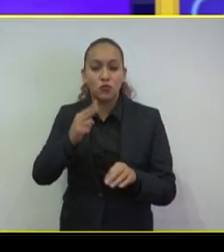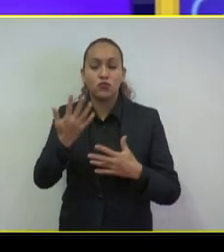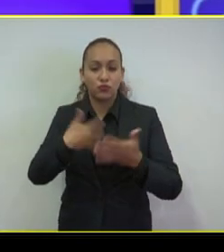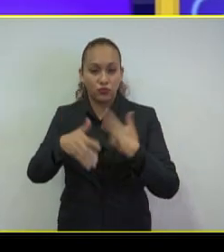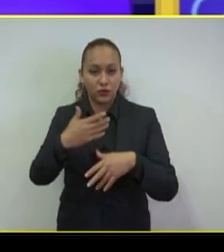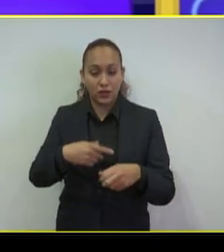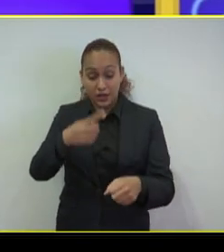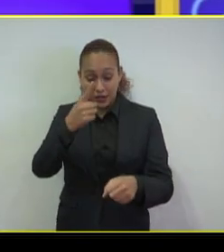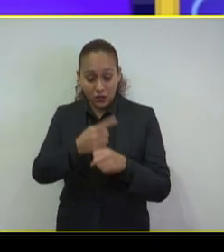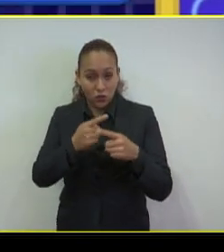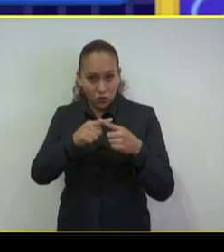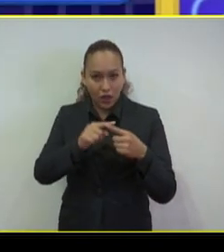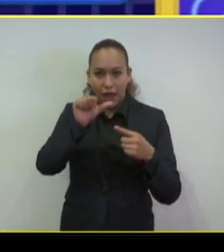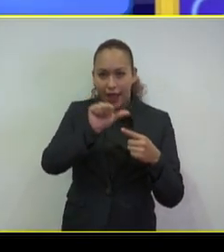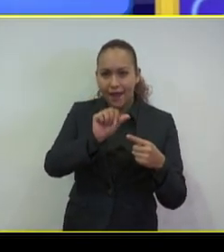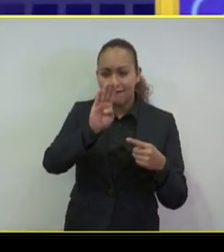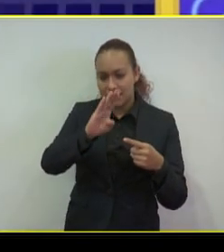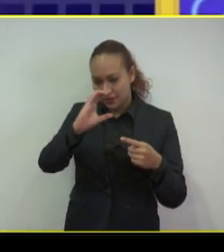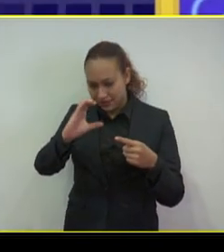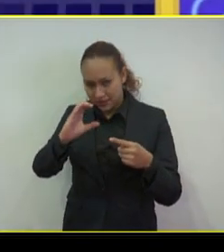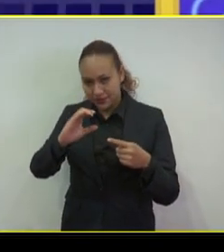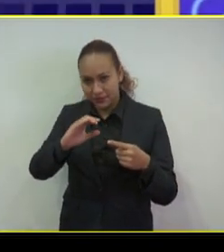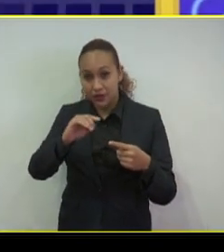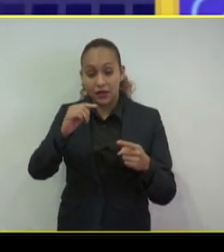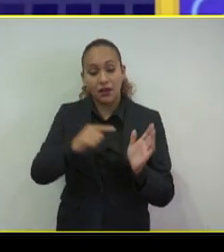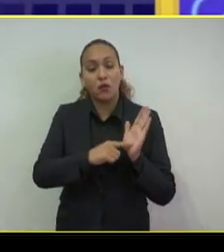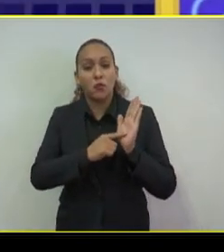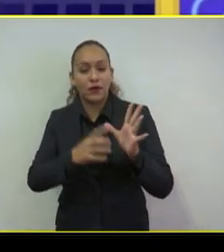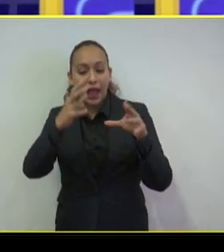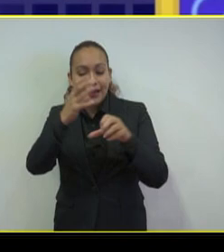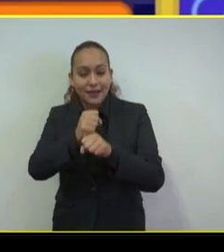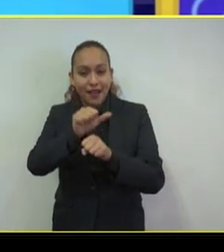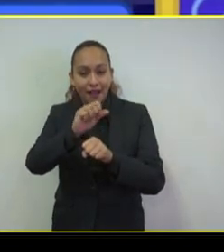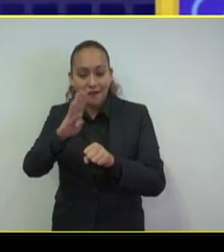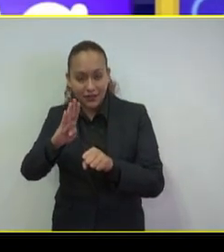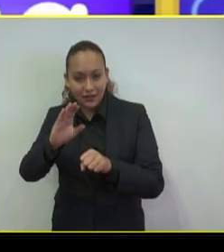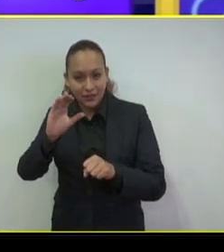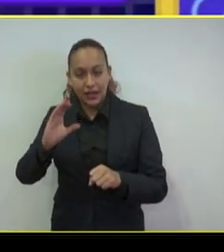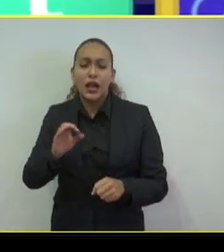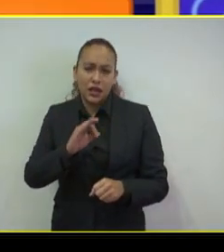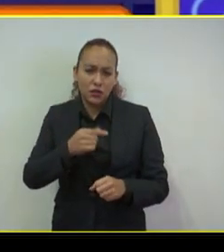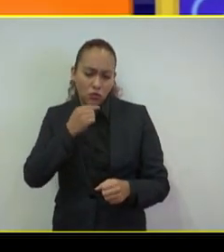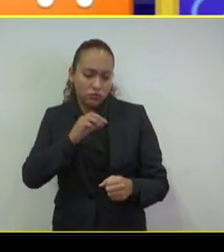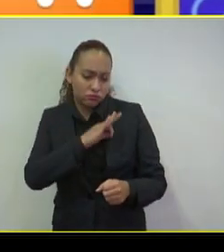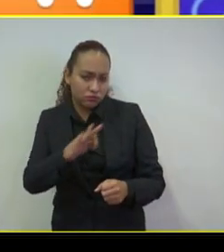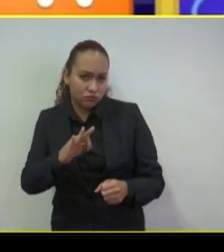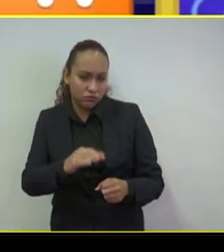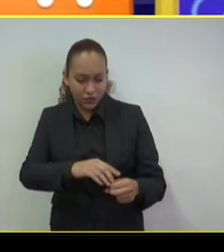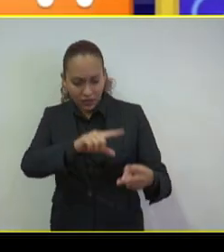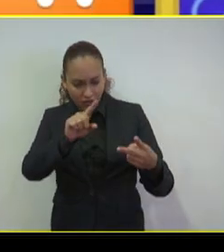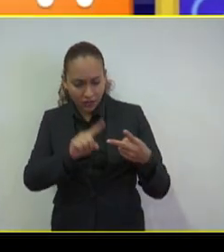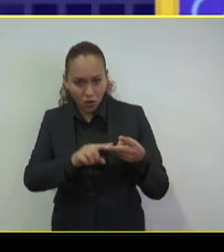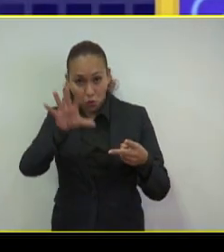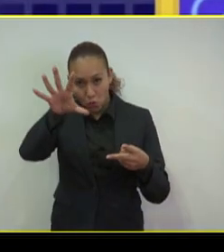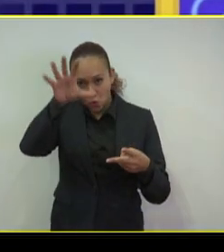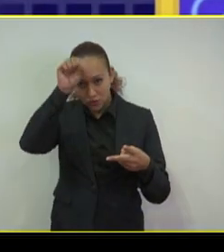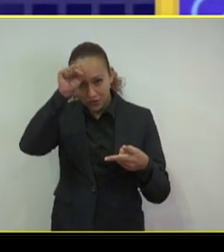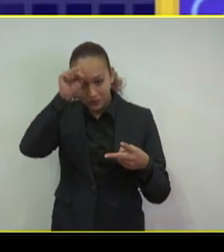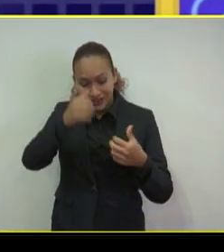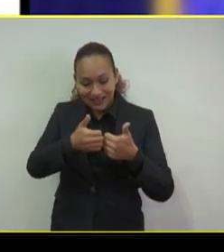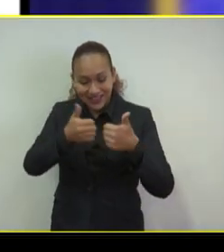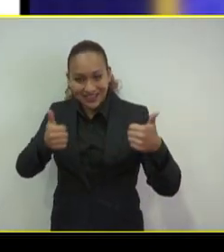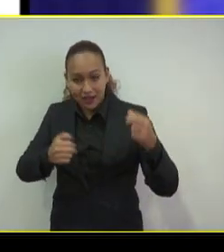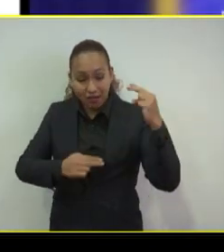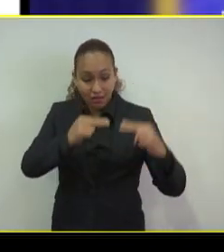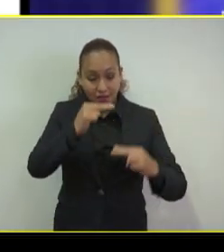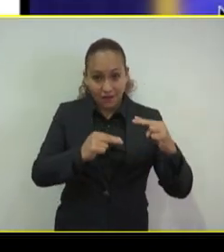primer lugar, un abecedario dactilológico, que muestra las señas del abecedario. Por último, tenemos el apartado de conceptos, el cual se divide acorde a los niveles